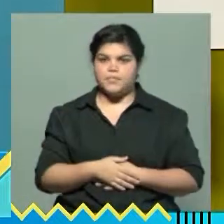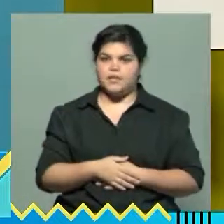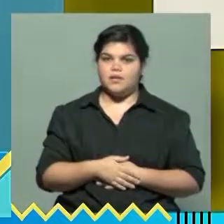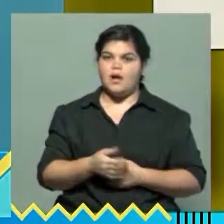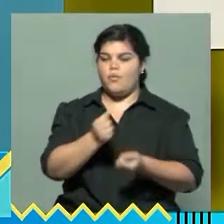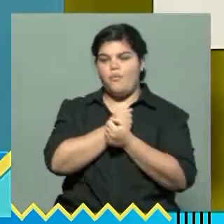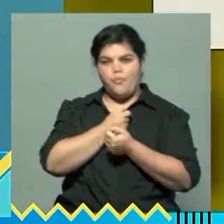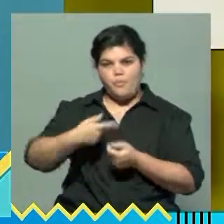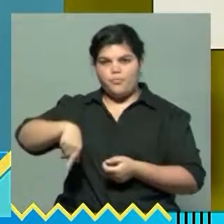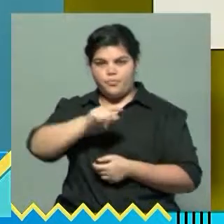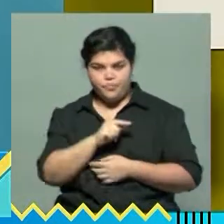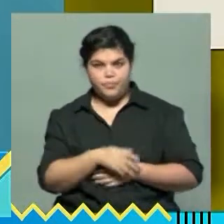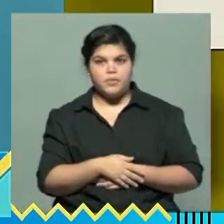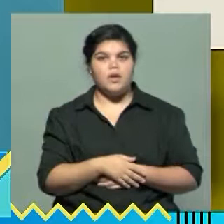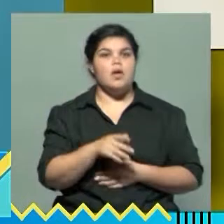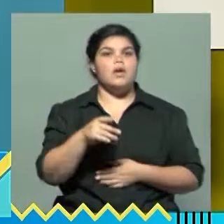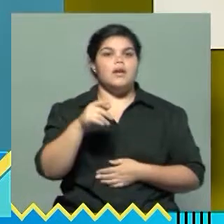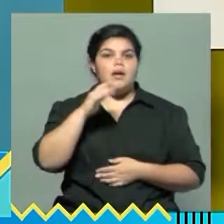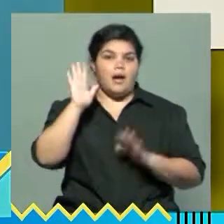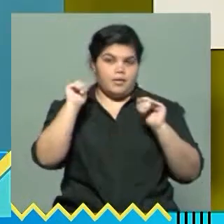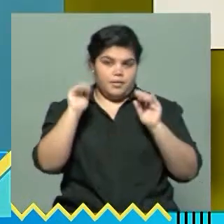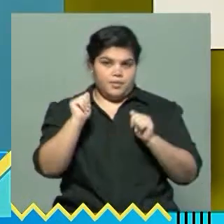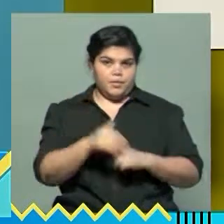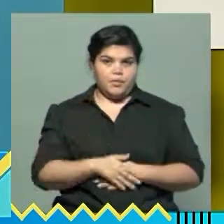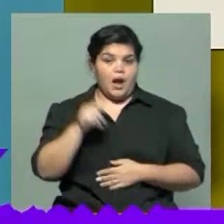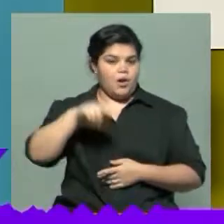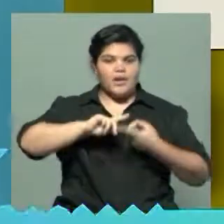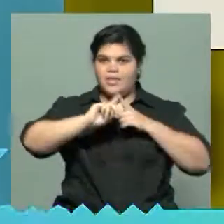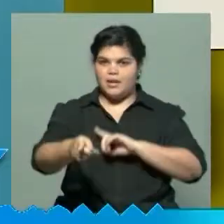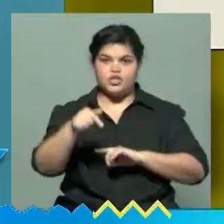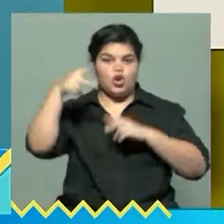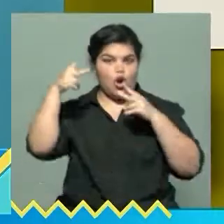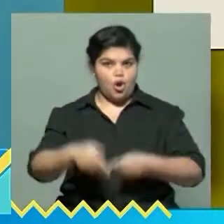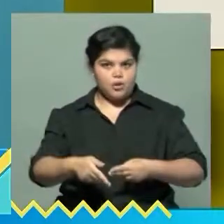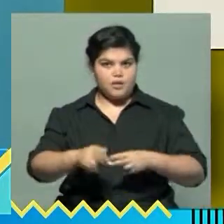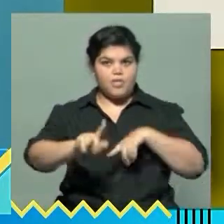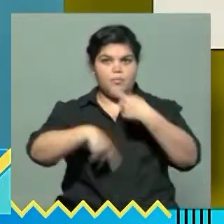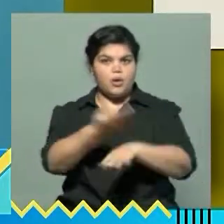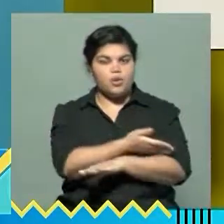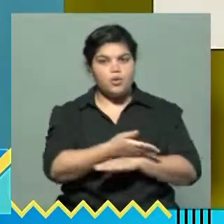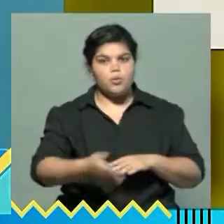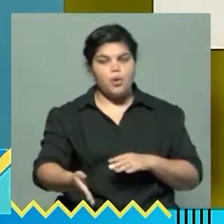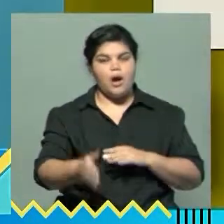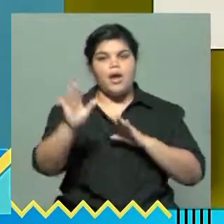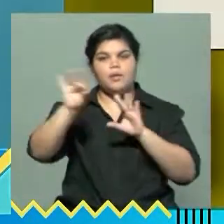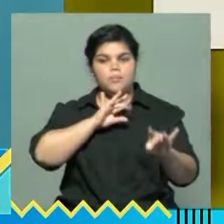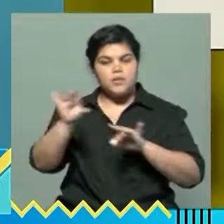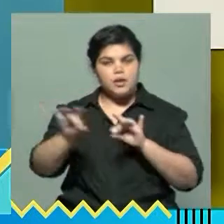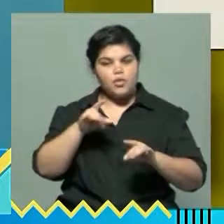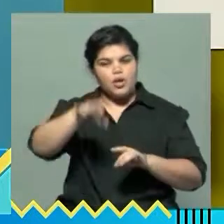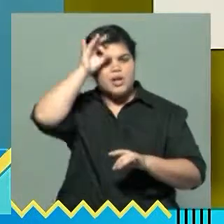un gusto para mí, que estén muy bien. Hasta luego, gracias. Bueno, nos vamos a ir directamente al corte, pero seguimos con nuestros invitados hablando